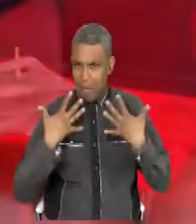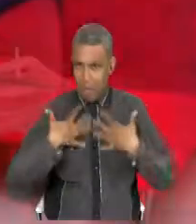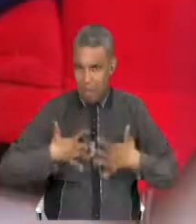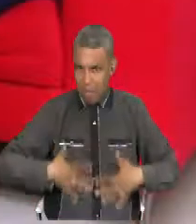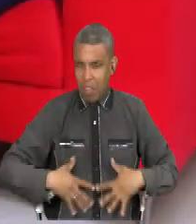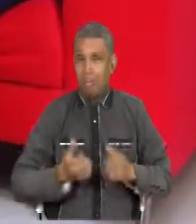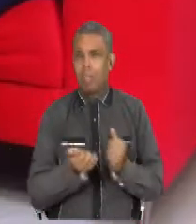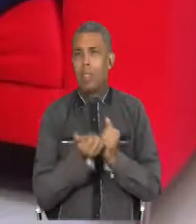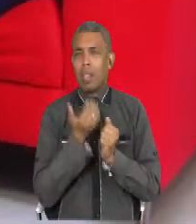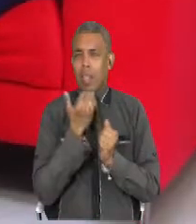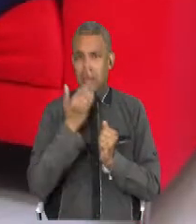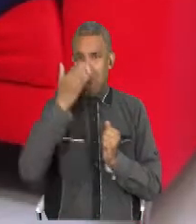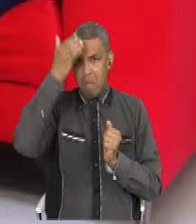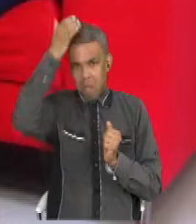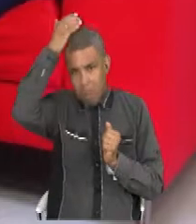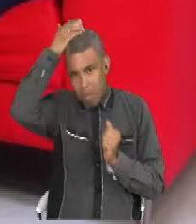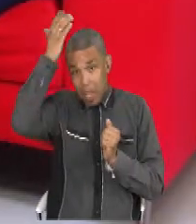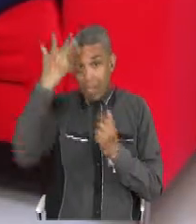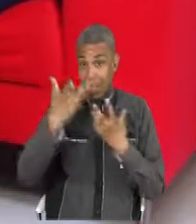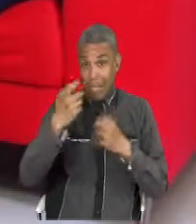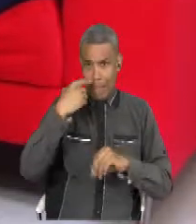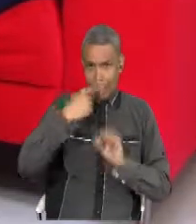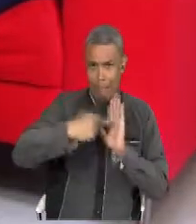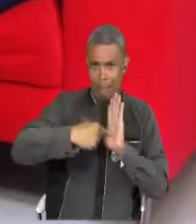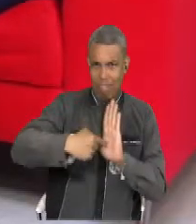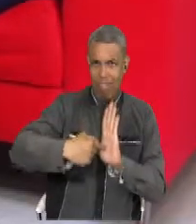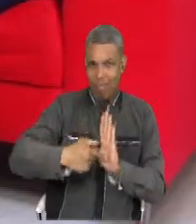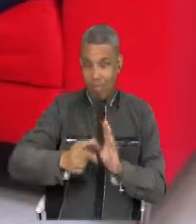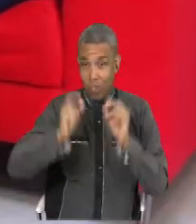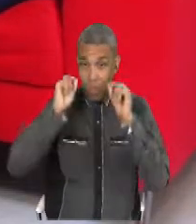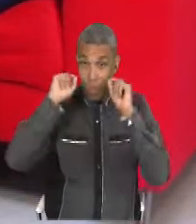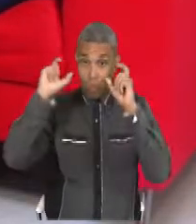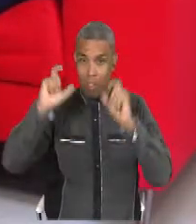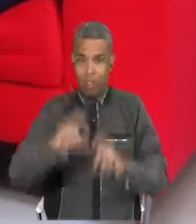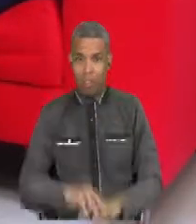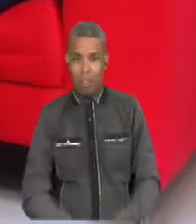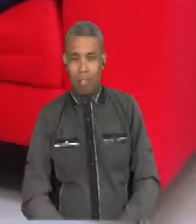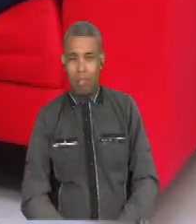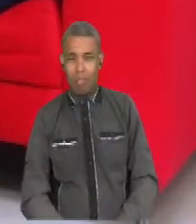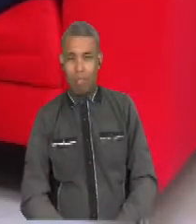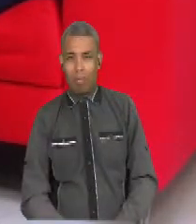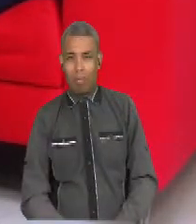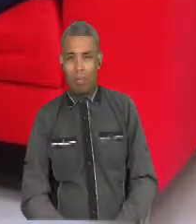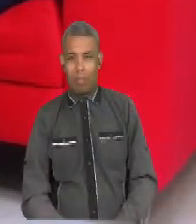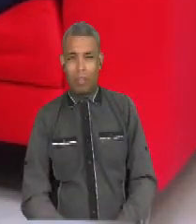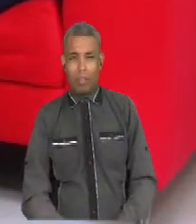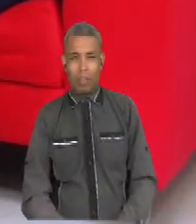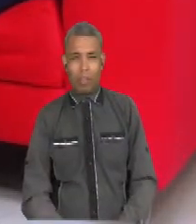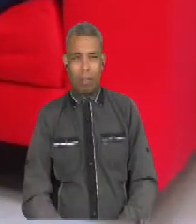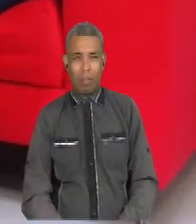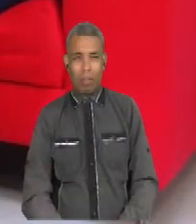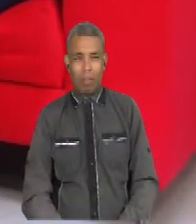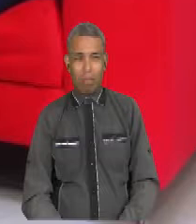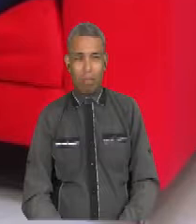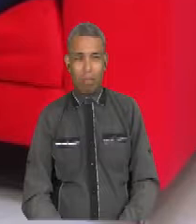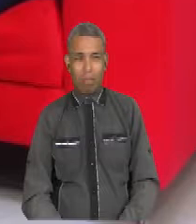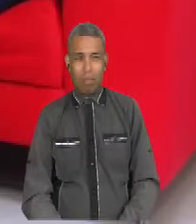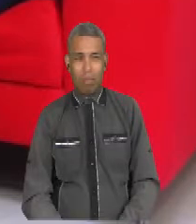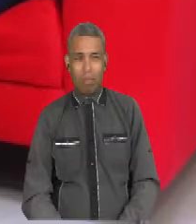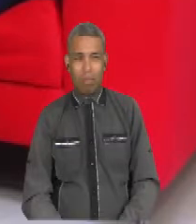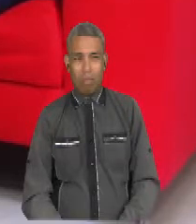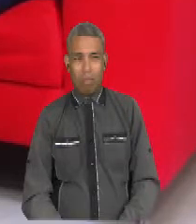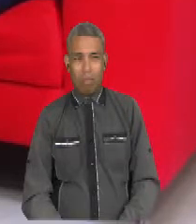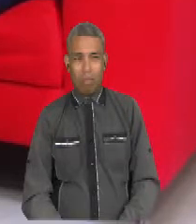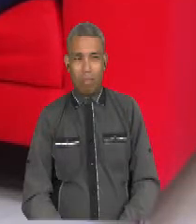la persona quiera sorprender a su pareja. Sí. Sí. Tenemos todo lo que es la línea fetiche. Bueno, aquí solo traje pues como una muestrica, que